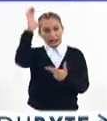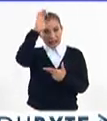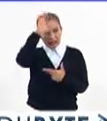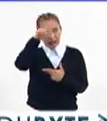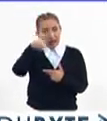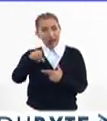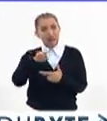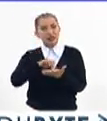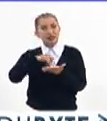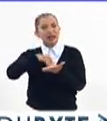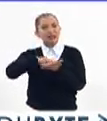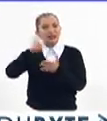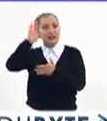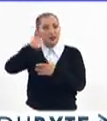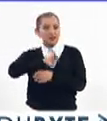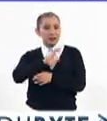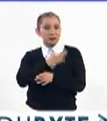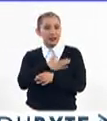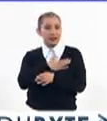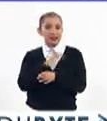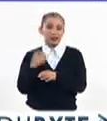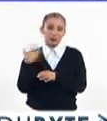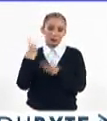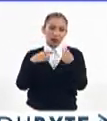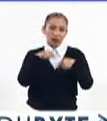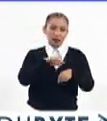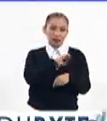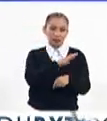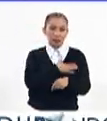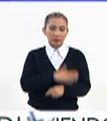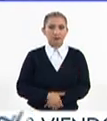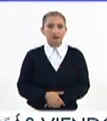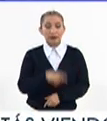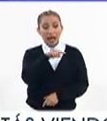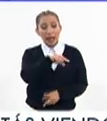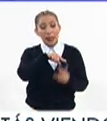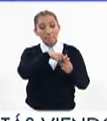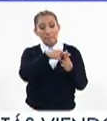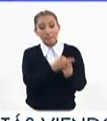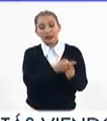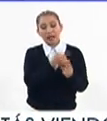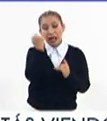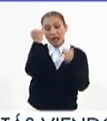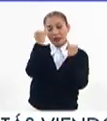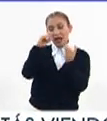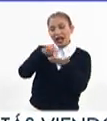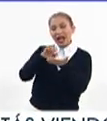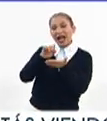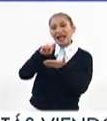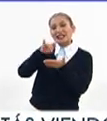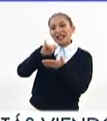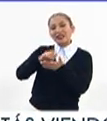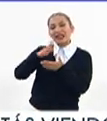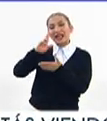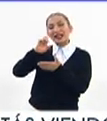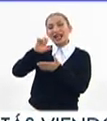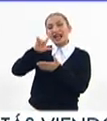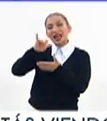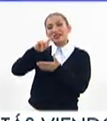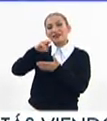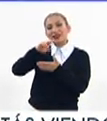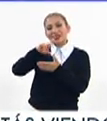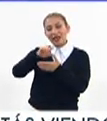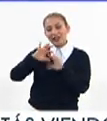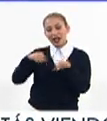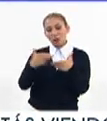Ciencia, editada por los científicos españoles exiliados. Fue el introductor de las ideas de Einstein de la teoría de la relatividad en